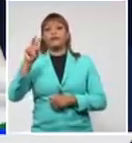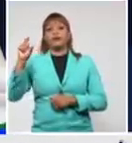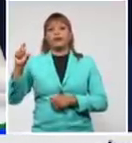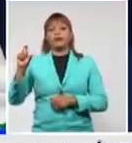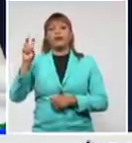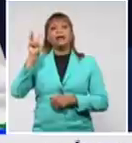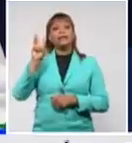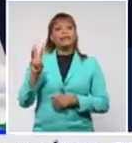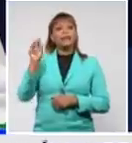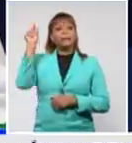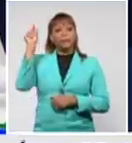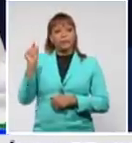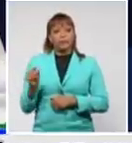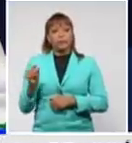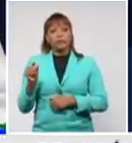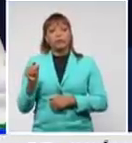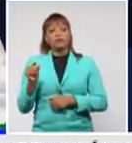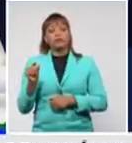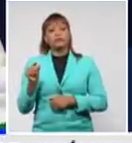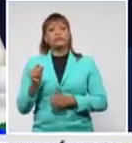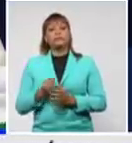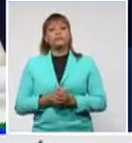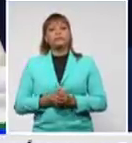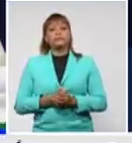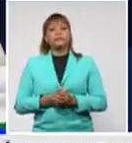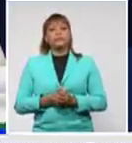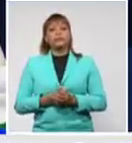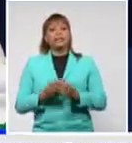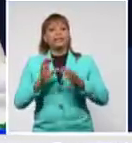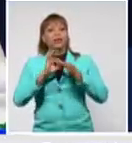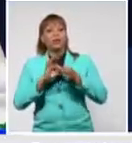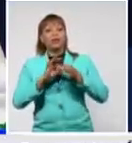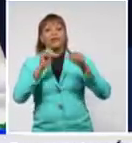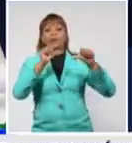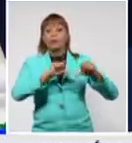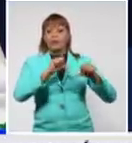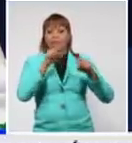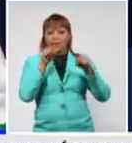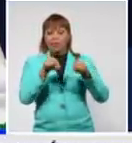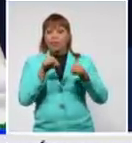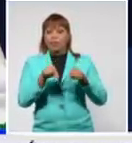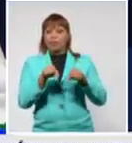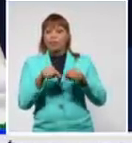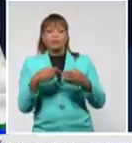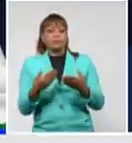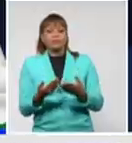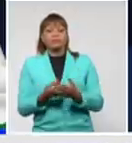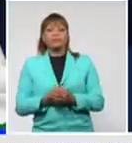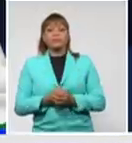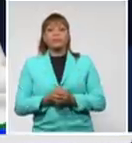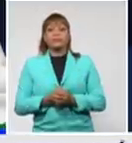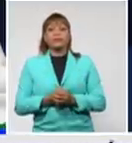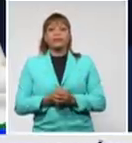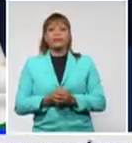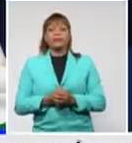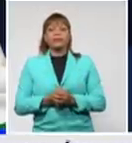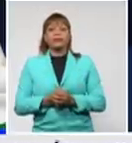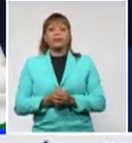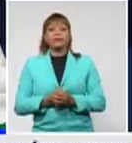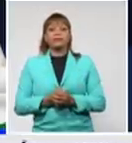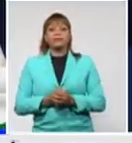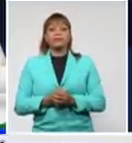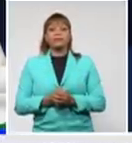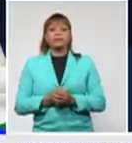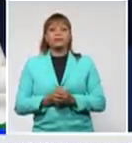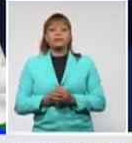pacientes, este comportamiento de los graves y críticos en el día de hoy, pues se produce al